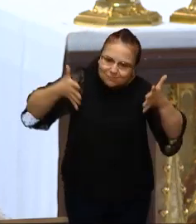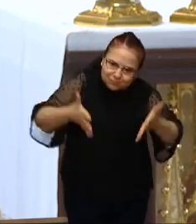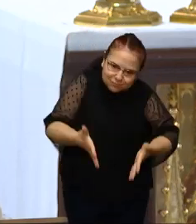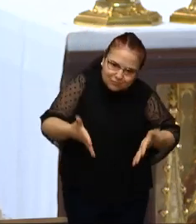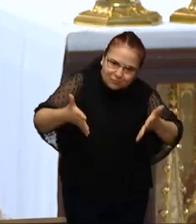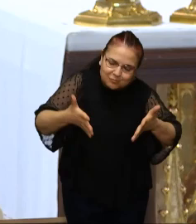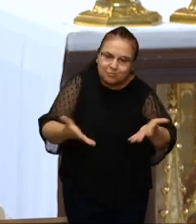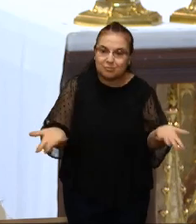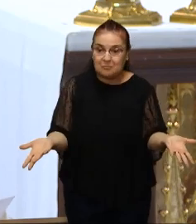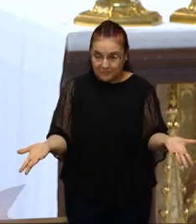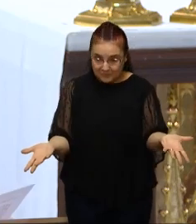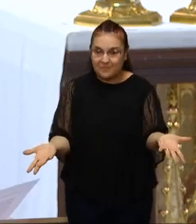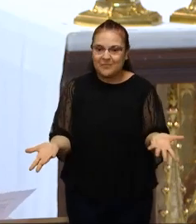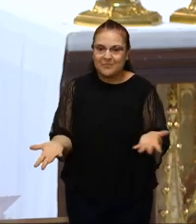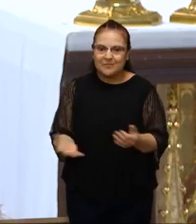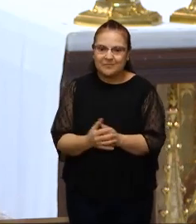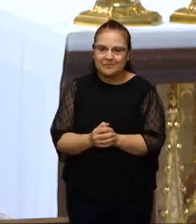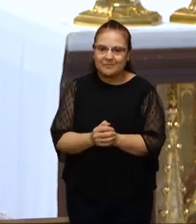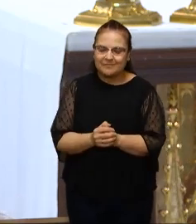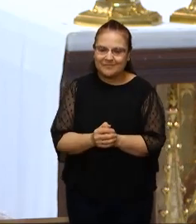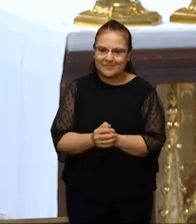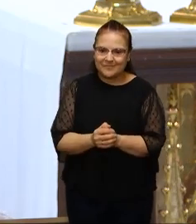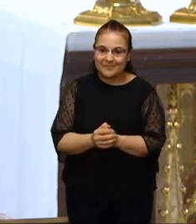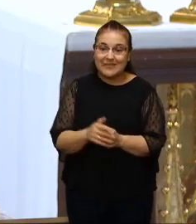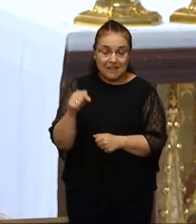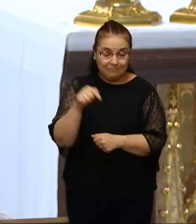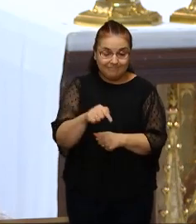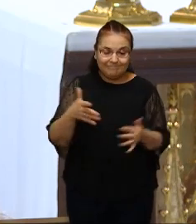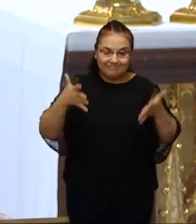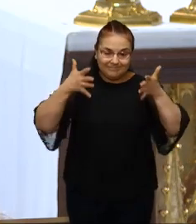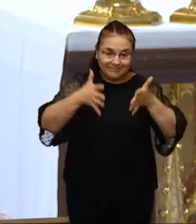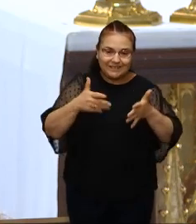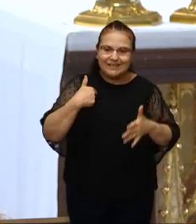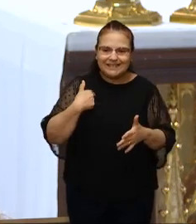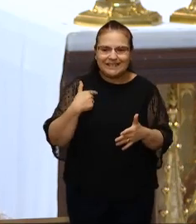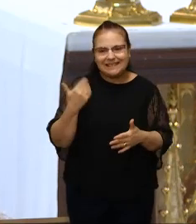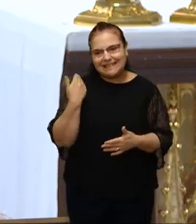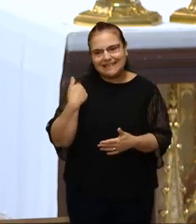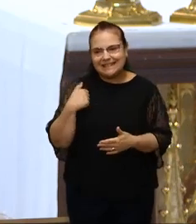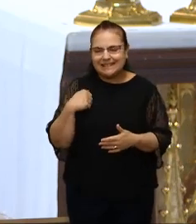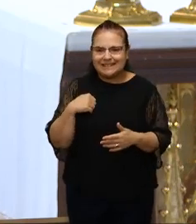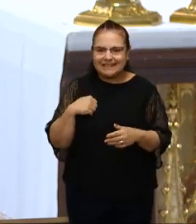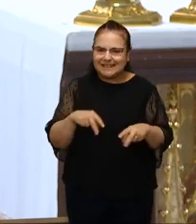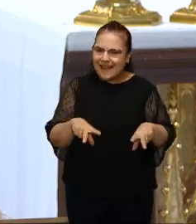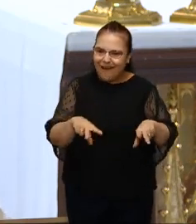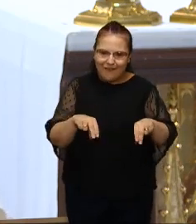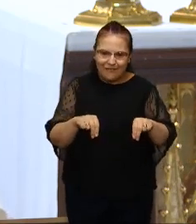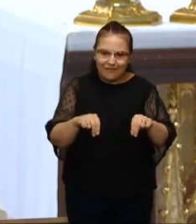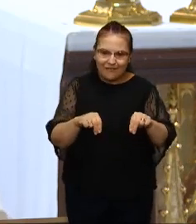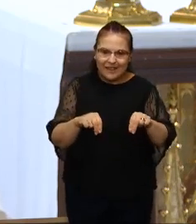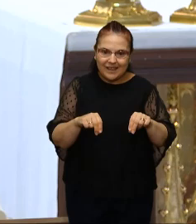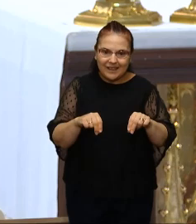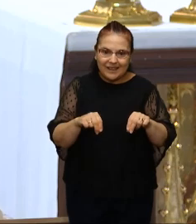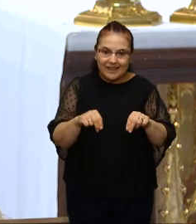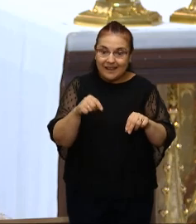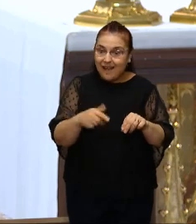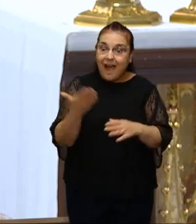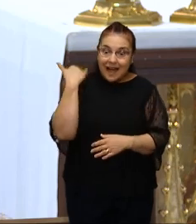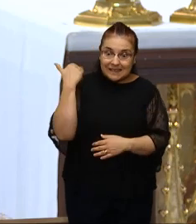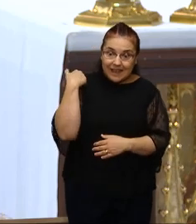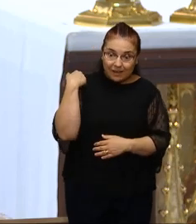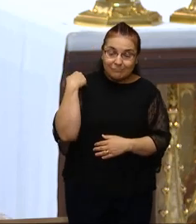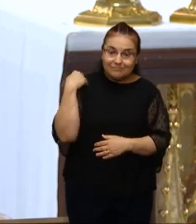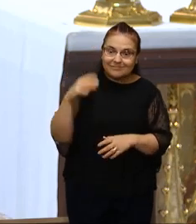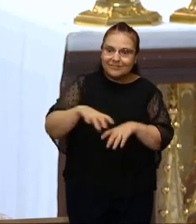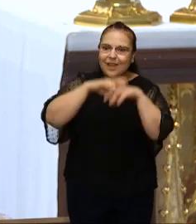fundamental. Solamente en este sentido quiero terminar con unas palabras que ayer, en la Jornada